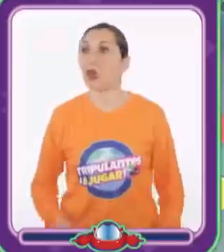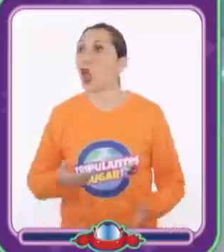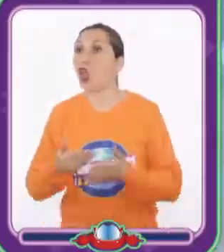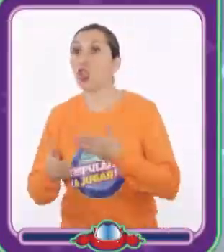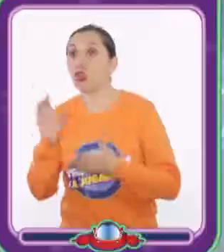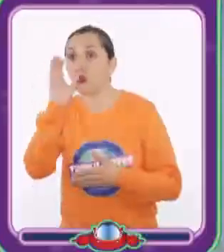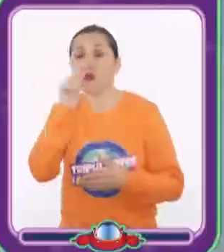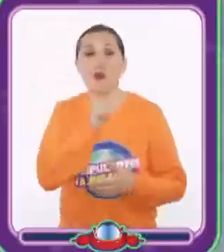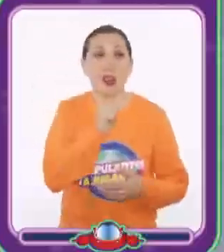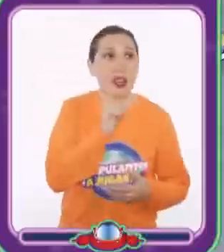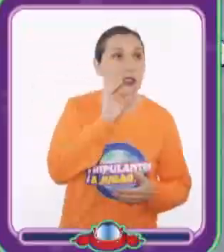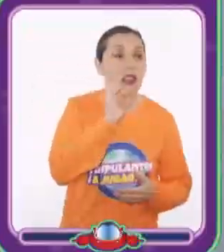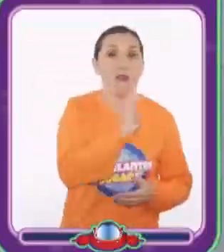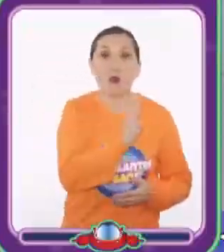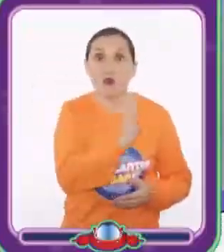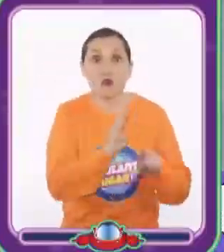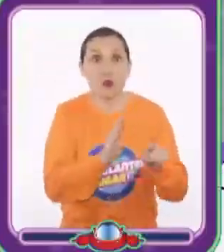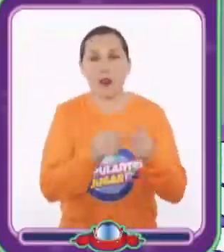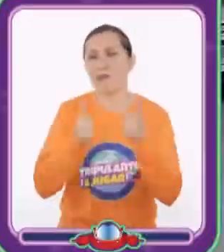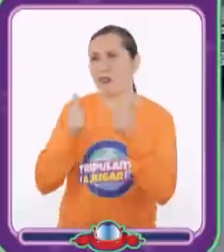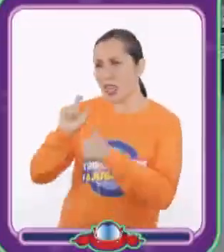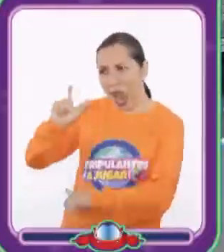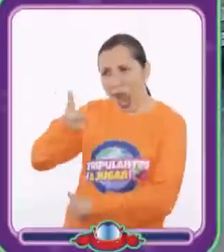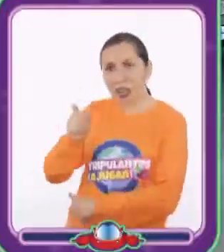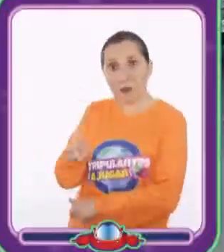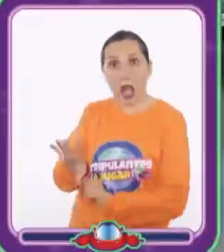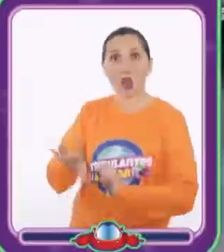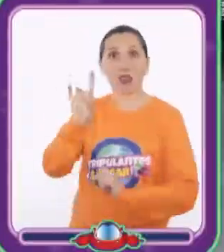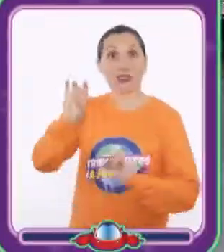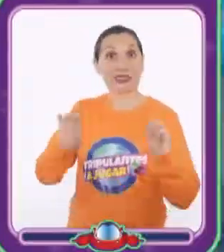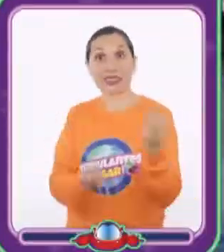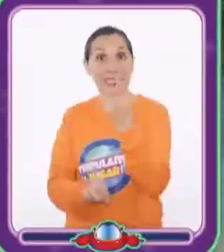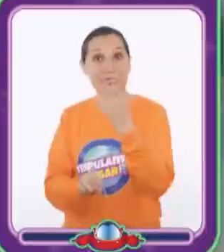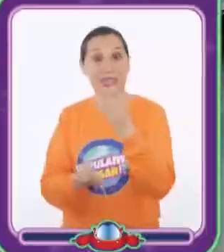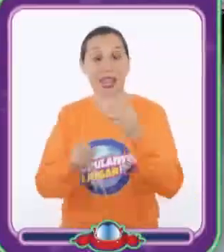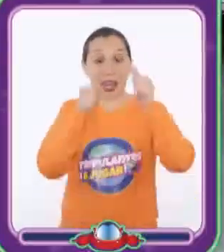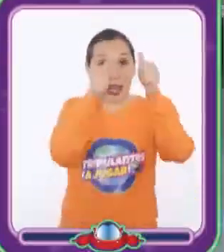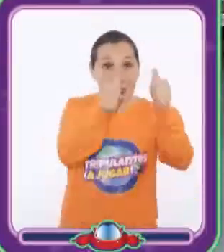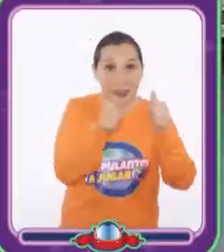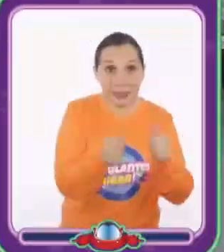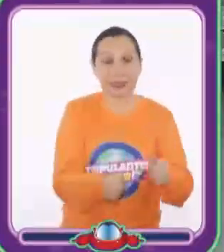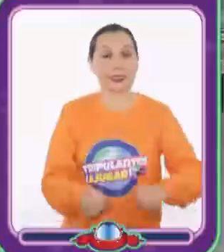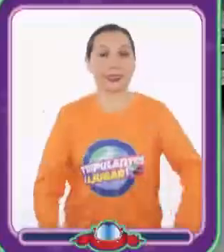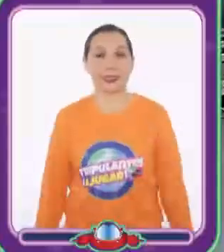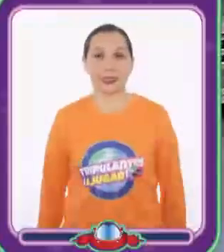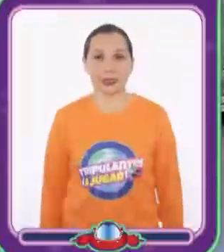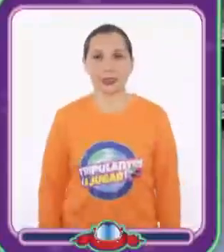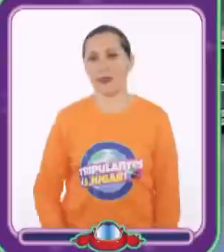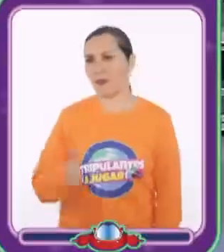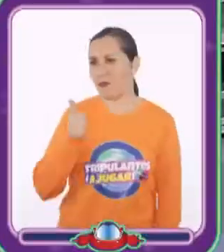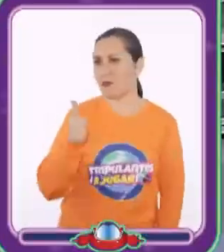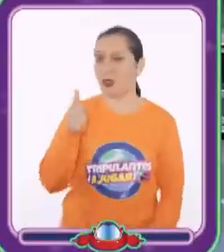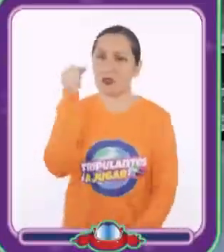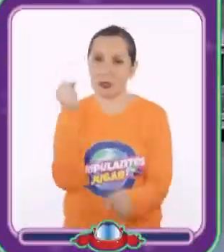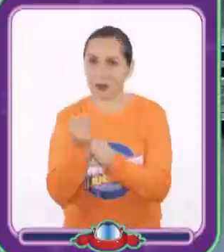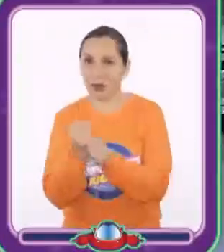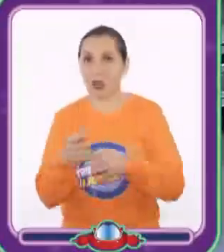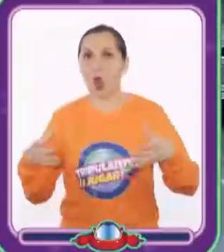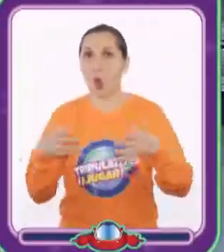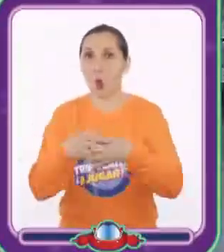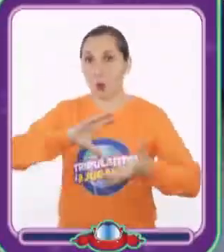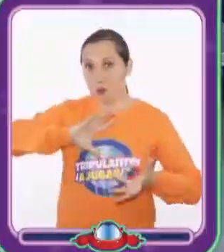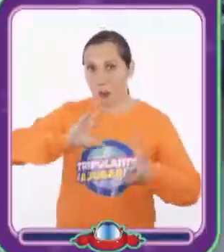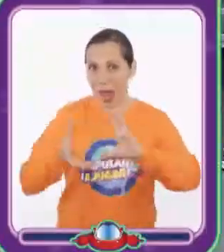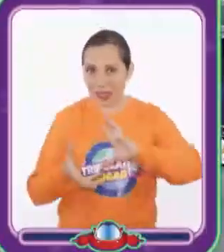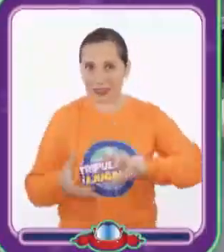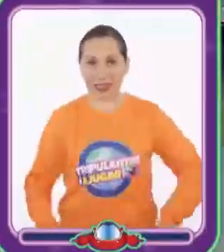¡Ajá! ¿Dónde no has buscado, Bruno? ¡Muy bien, Gaspar! ¡Ahí tiene la tercera, Gaspar! ¡Qué buen trabajo, tripulación